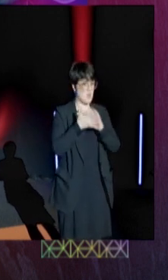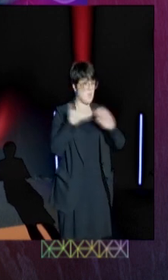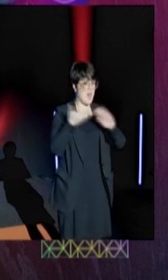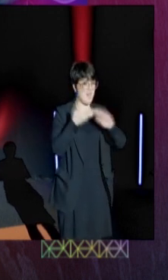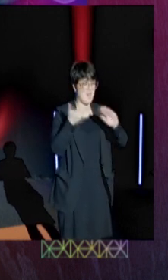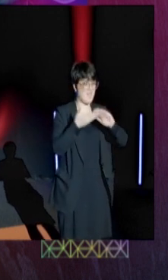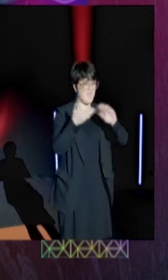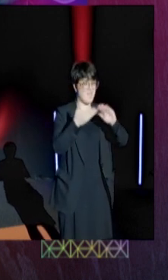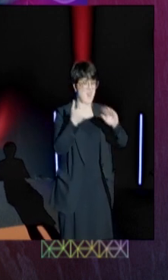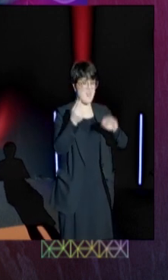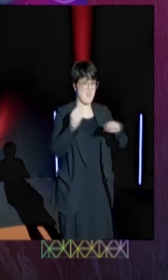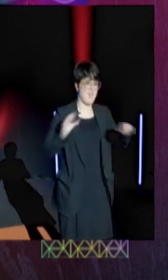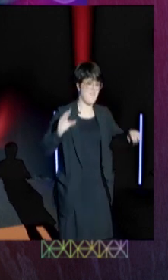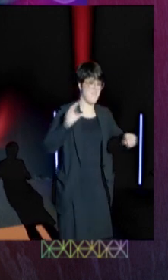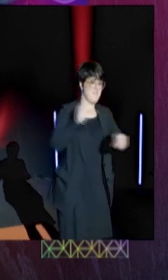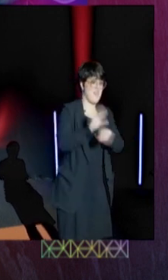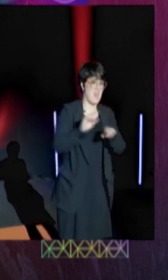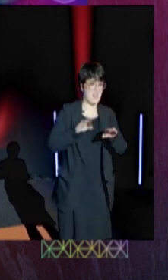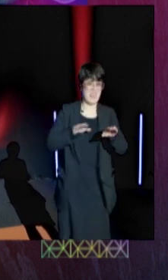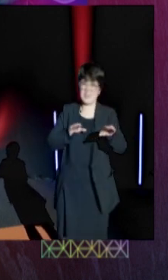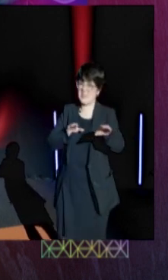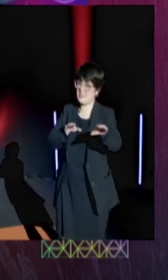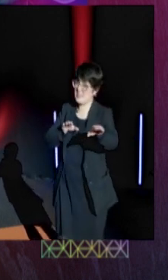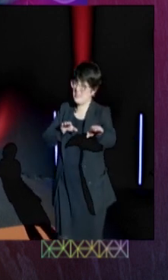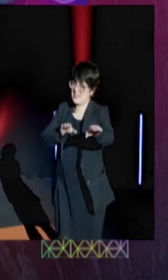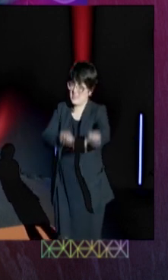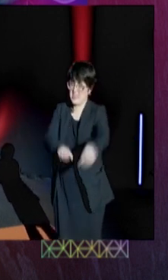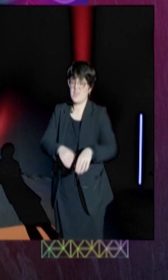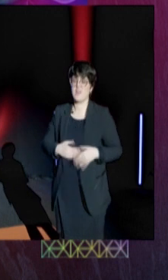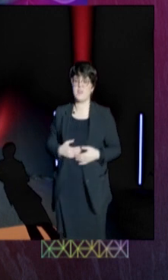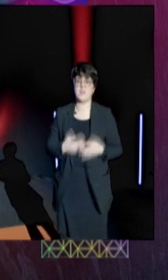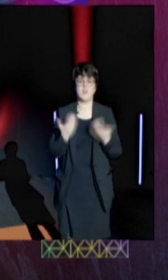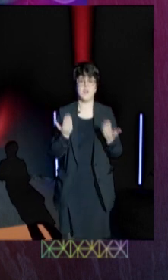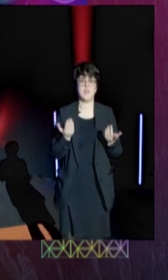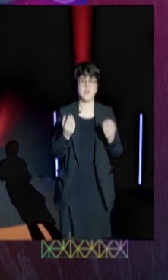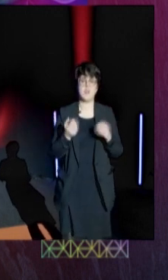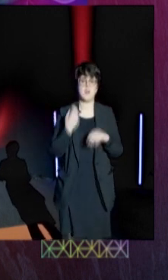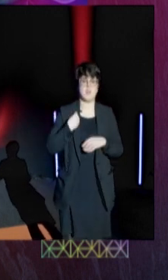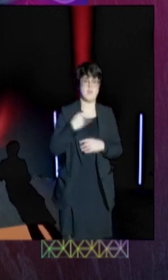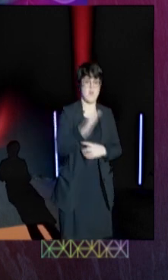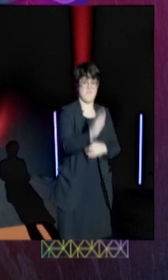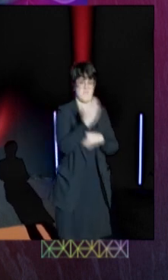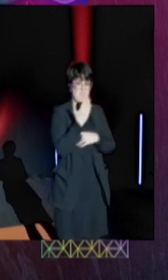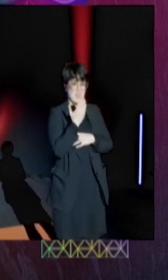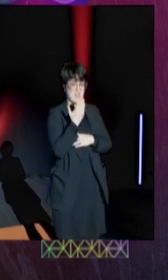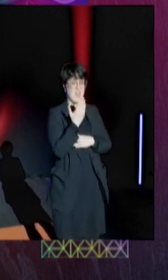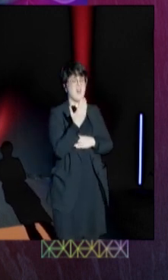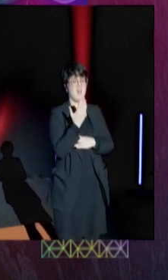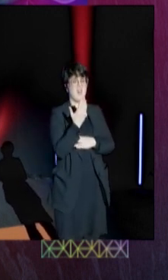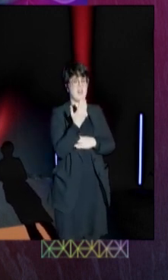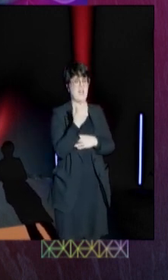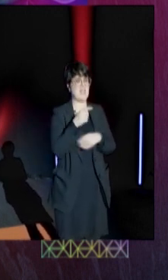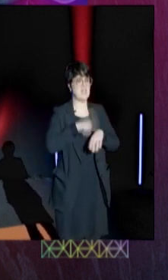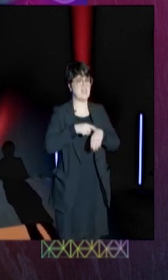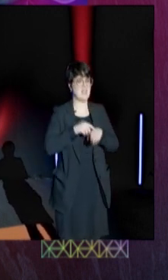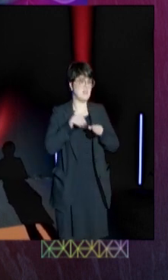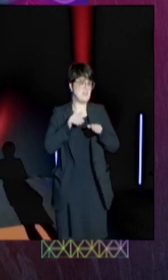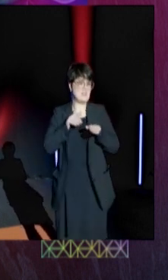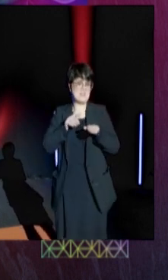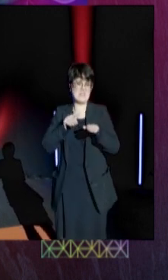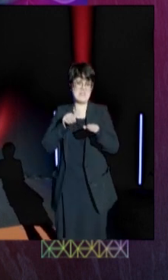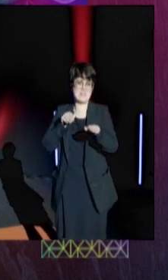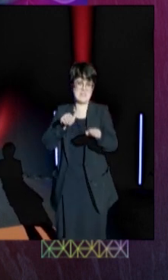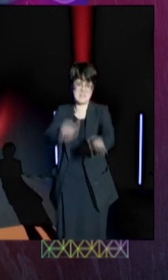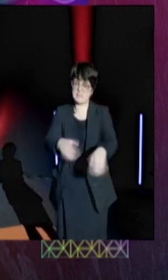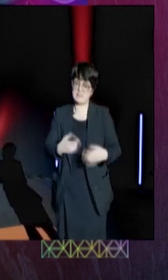inversiones no pueden ir o va a costar seguir eh eh digamos la oferta le va a costar seguir el ritmo de expansión de la